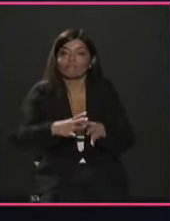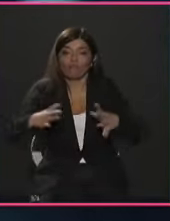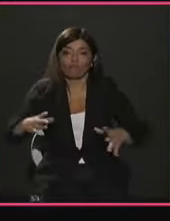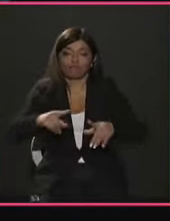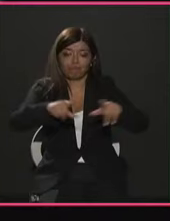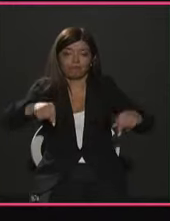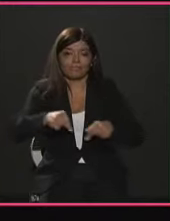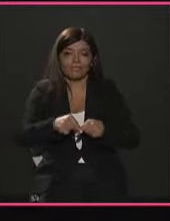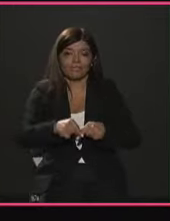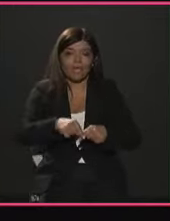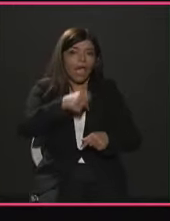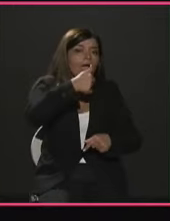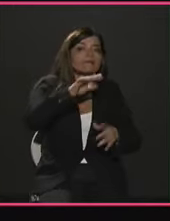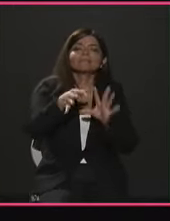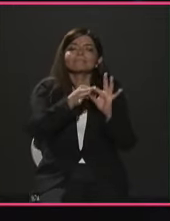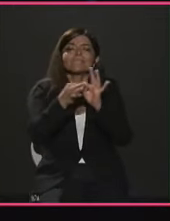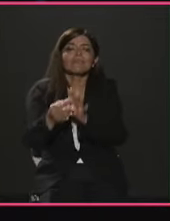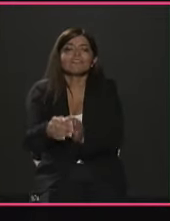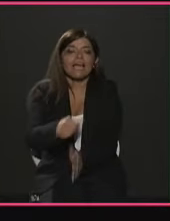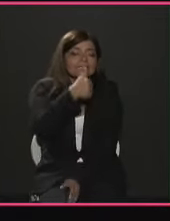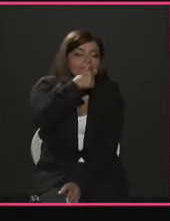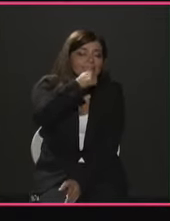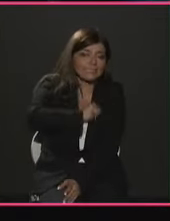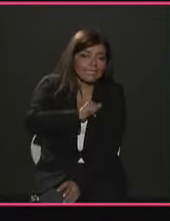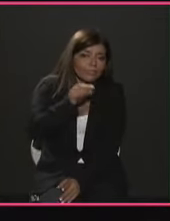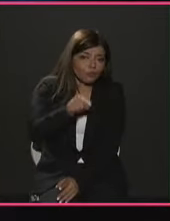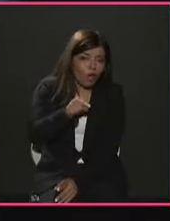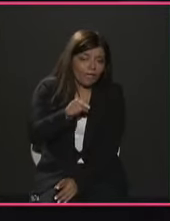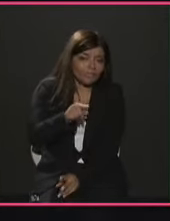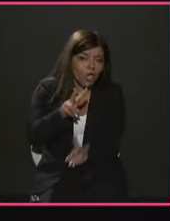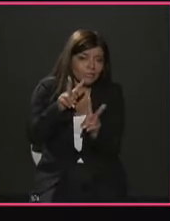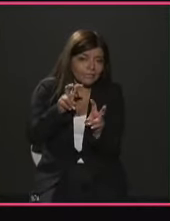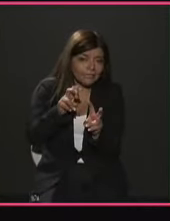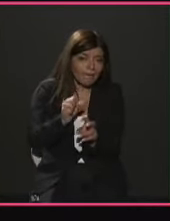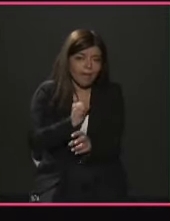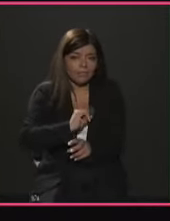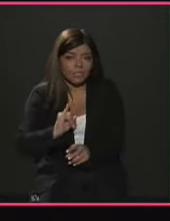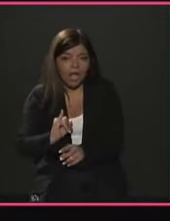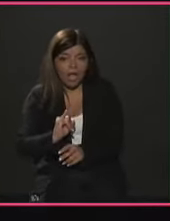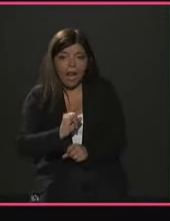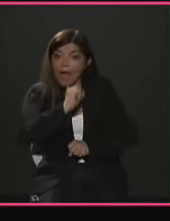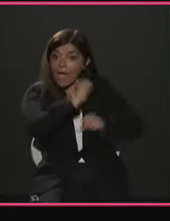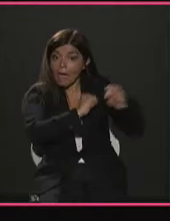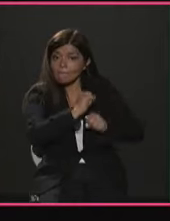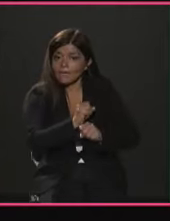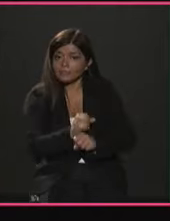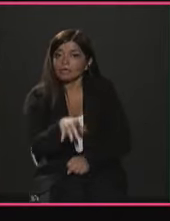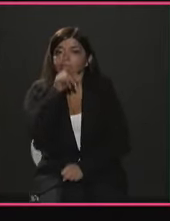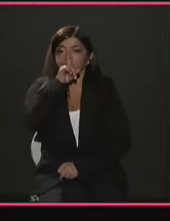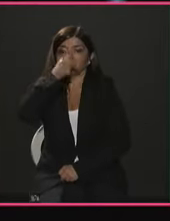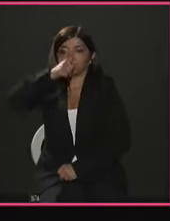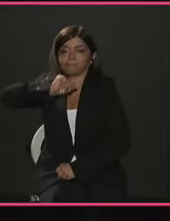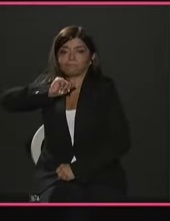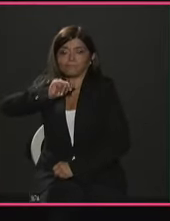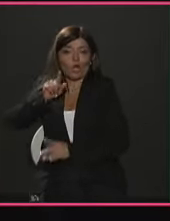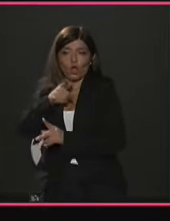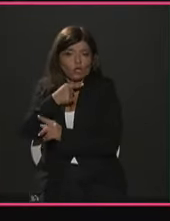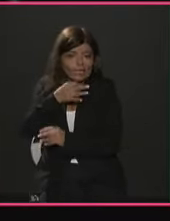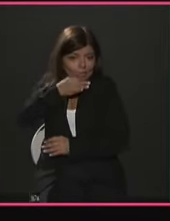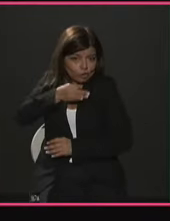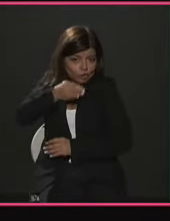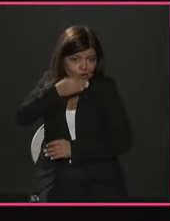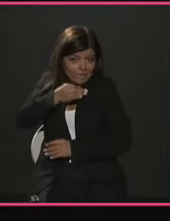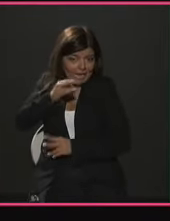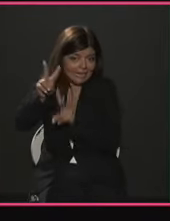es decir un secreto y estoy de acuerdo Creo que la industria no quiere hablar de de ese elefante de